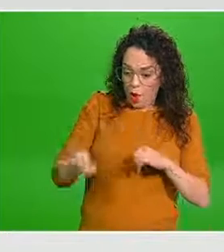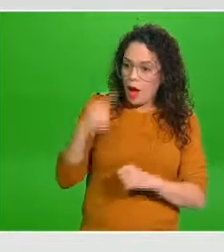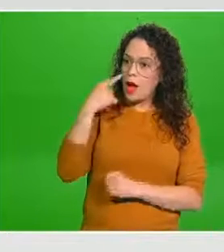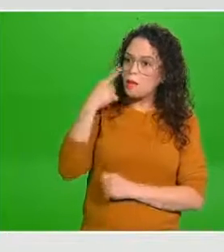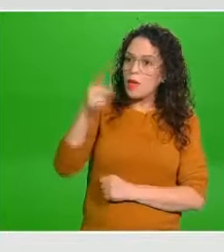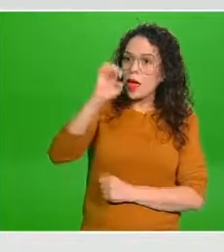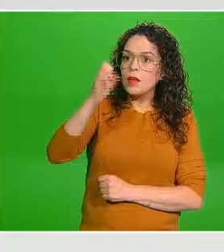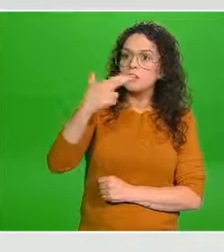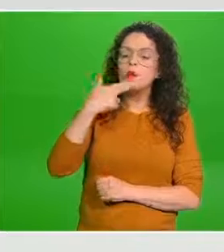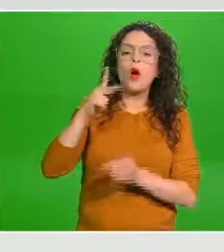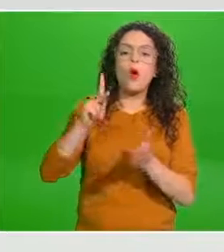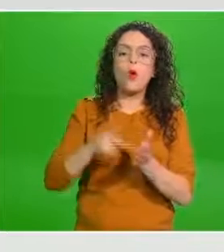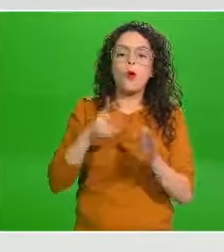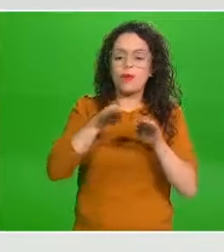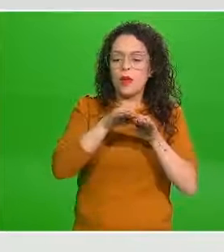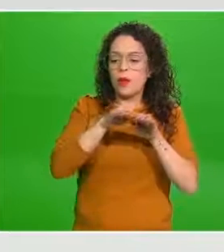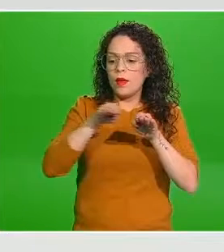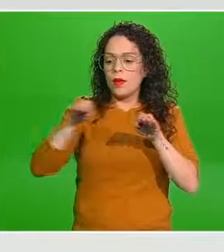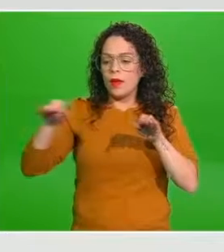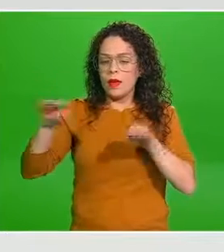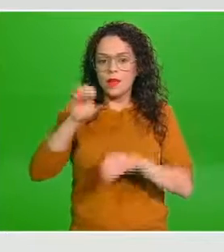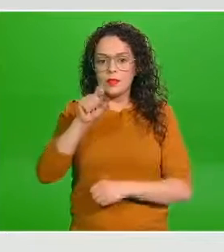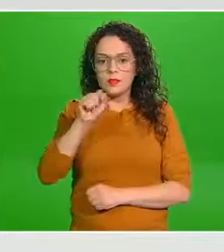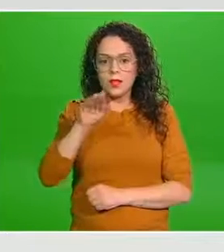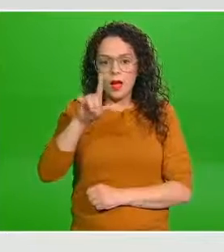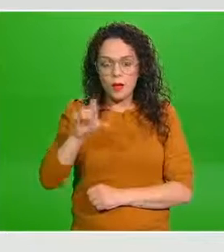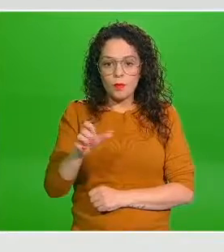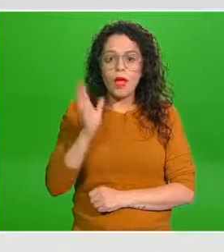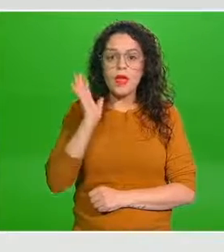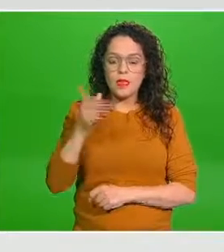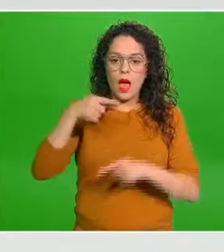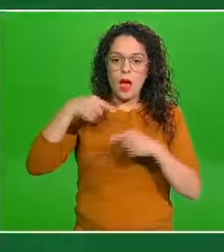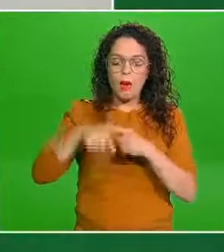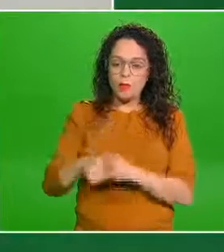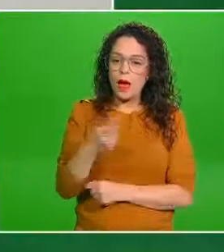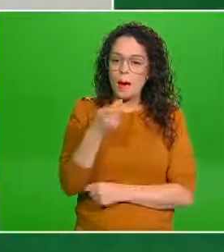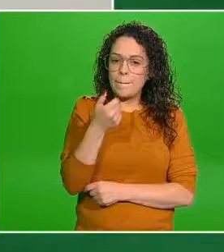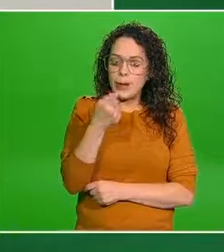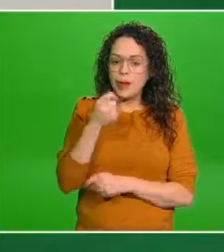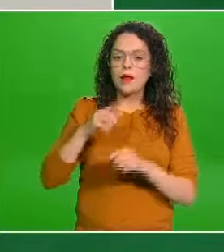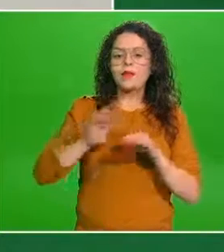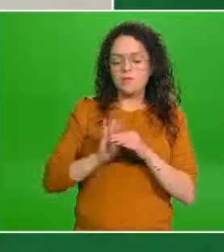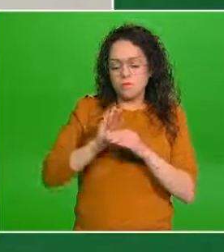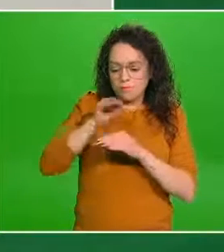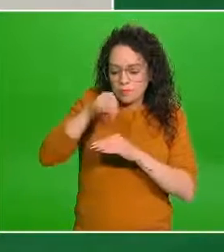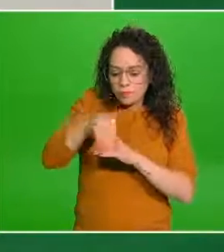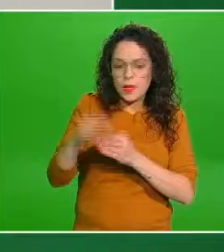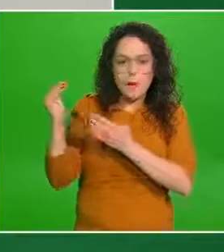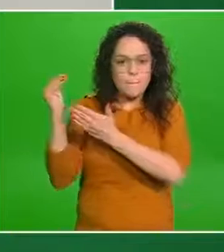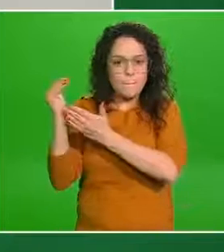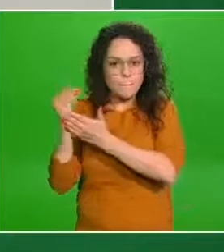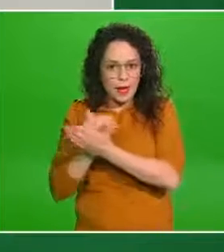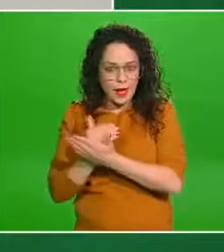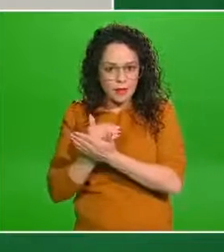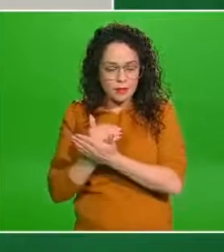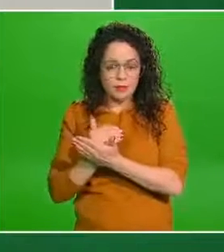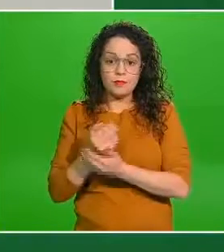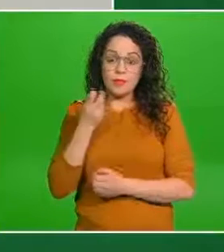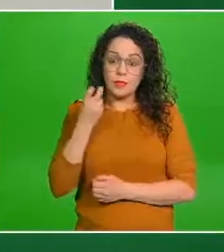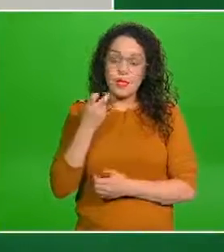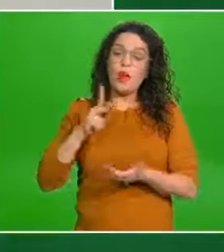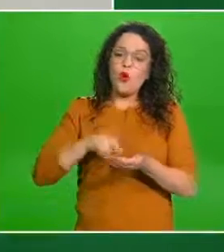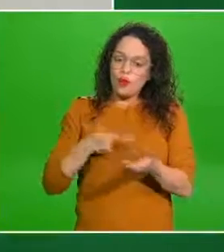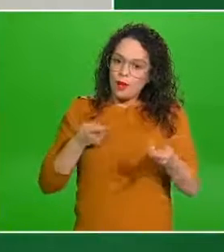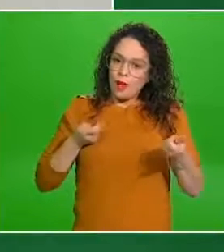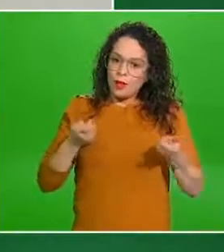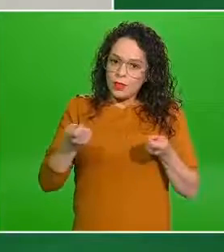toma una meseta, ya en la última semana presenta nuevamente una tendencia descendente y entonces está empezando otra vez y nuevamente a controlar